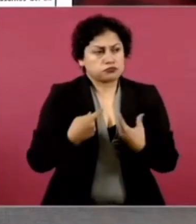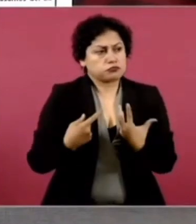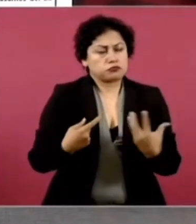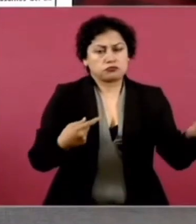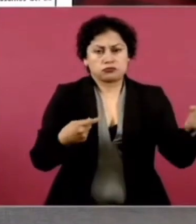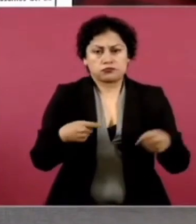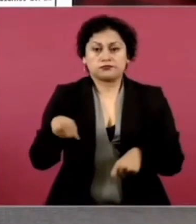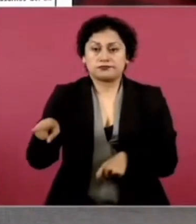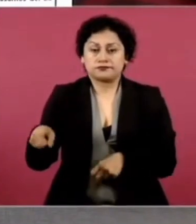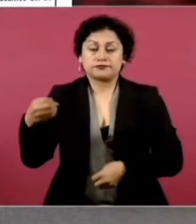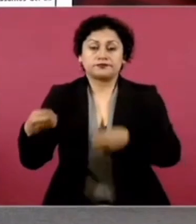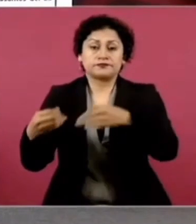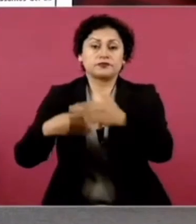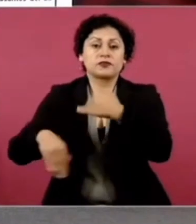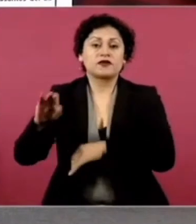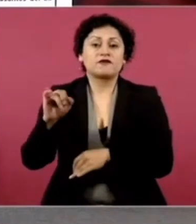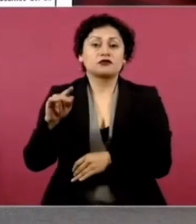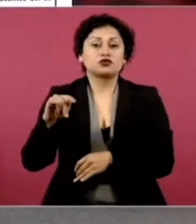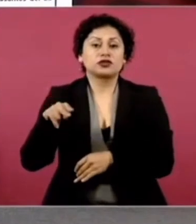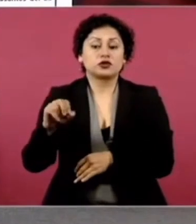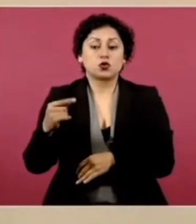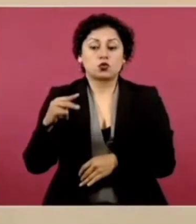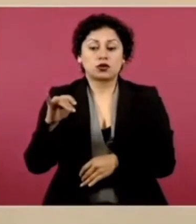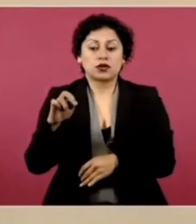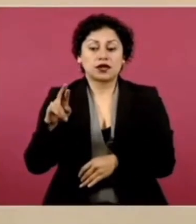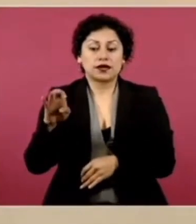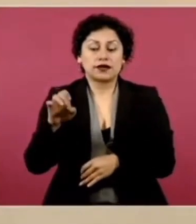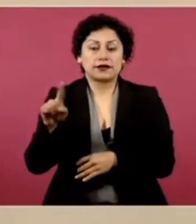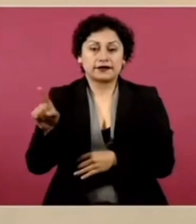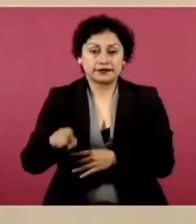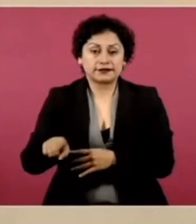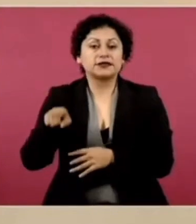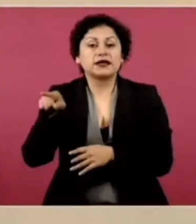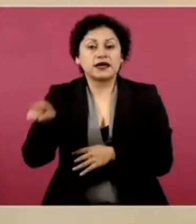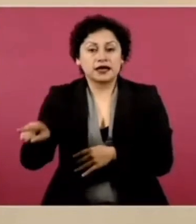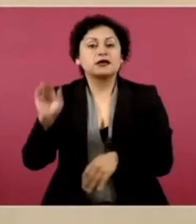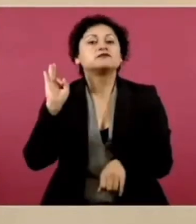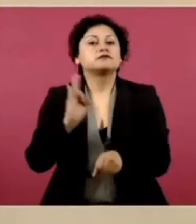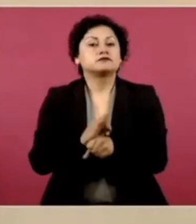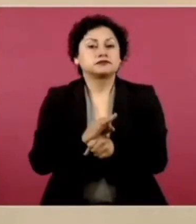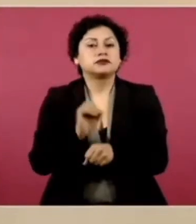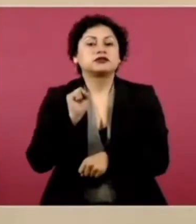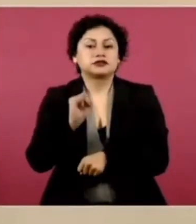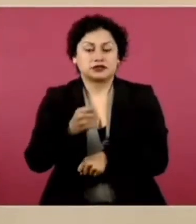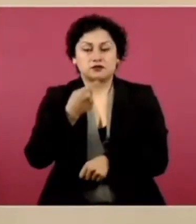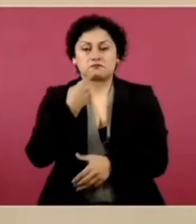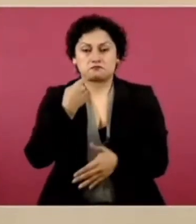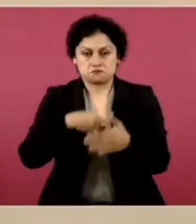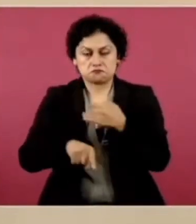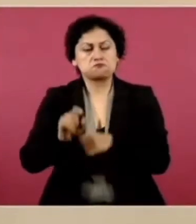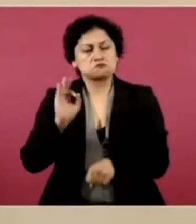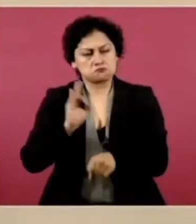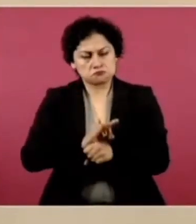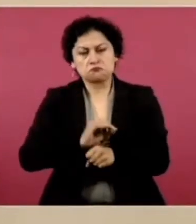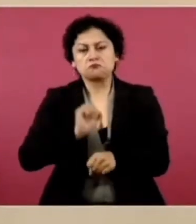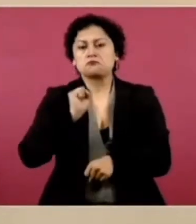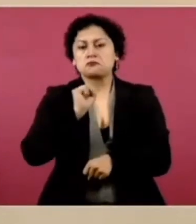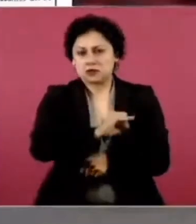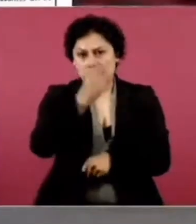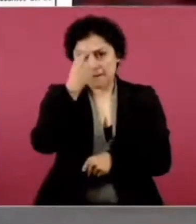de Tamaulipas, Faustino Gutiérrez Pérez, otorgó un amparo a Francisco Javier N. para que